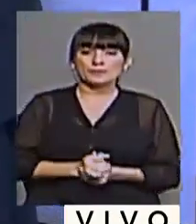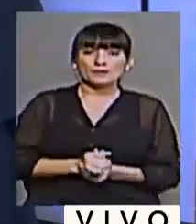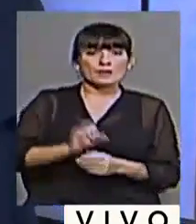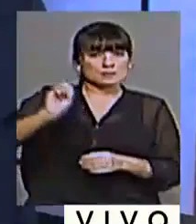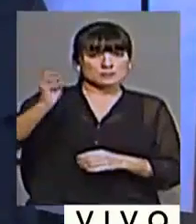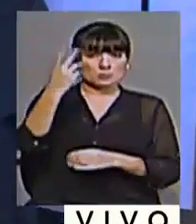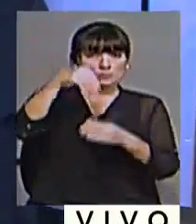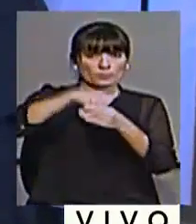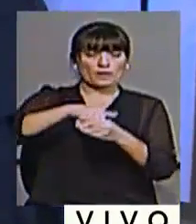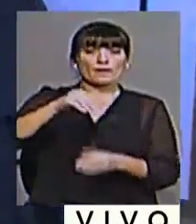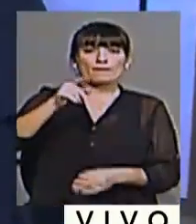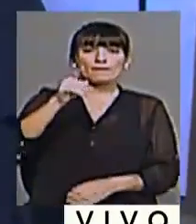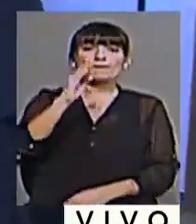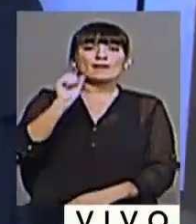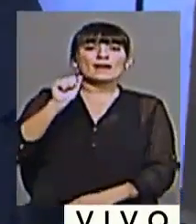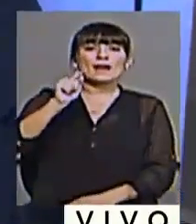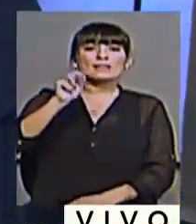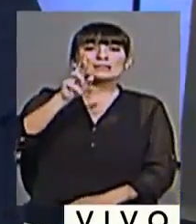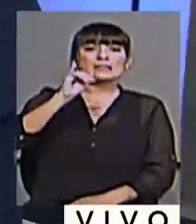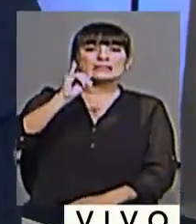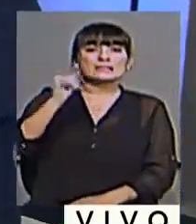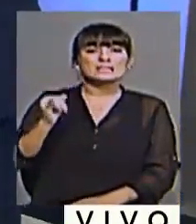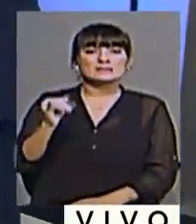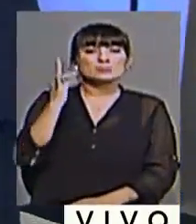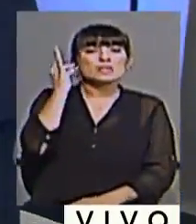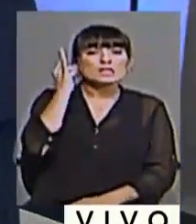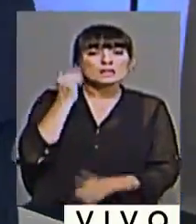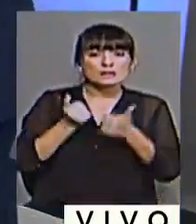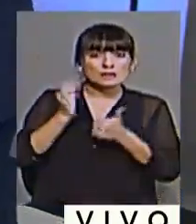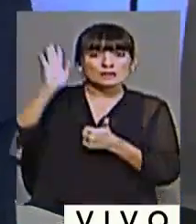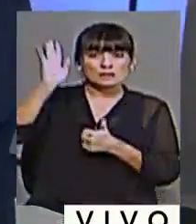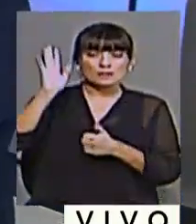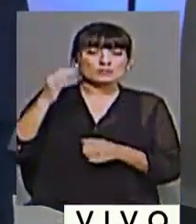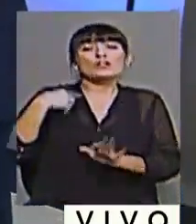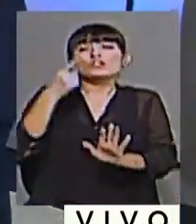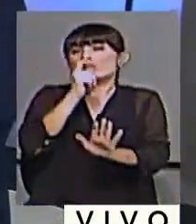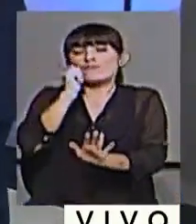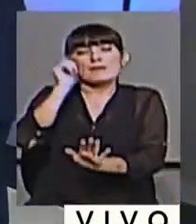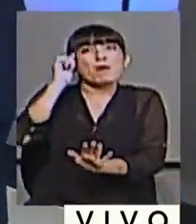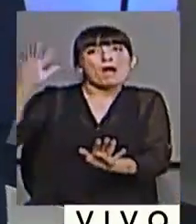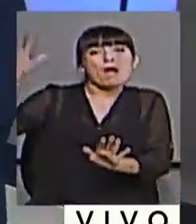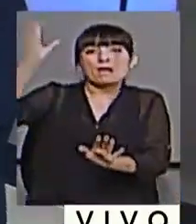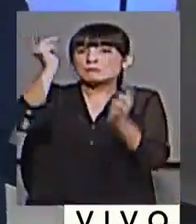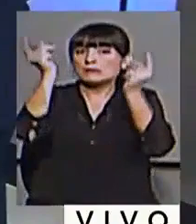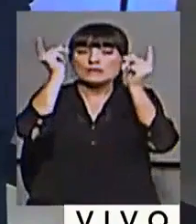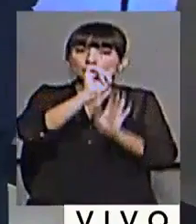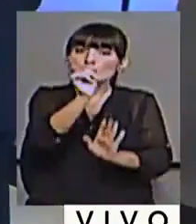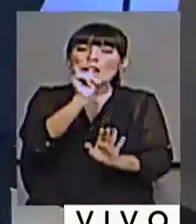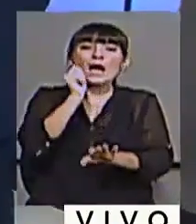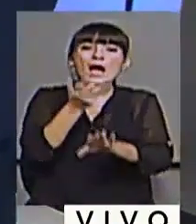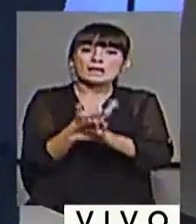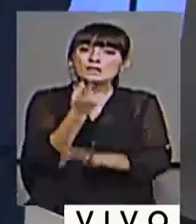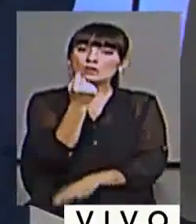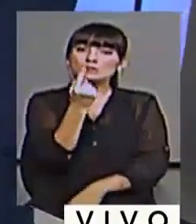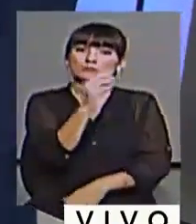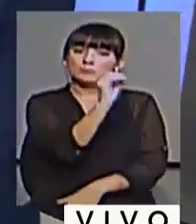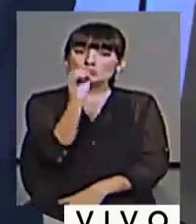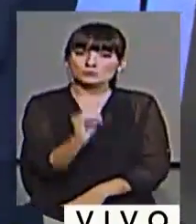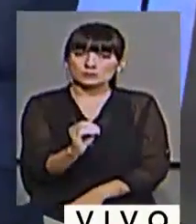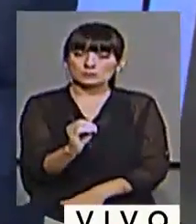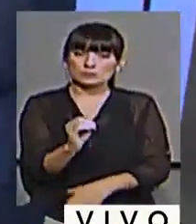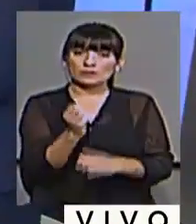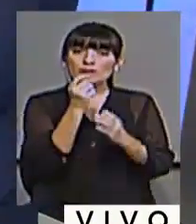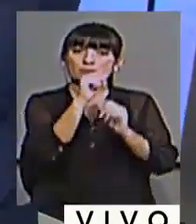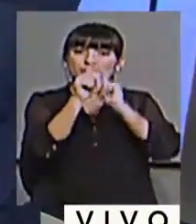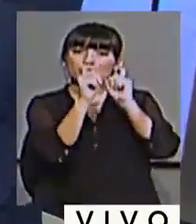estoy hablando de ciencia ficción. Ya tiene un 11% de acuerdo a la última Adimark. Se ha acercado